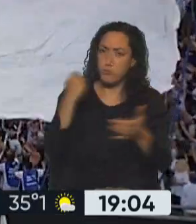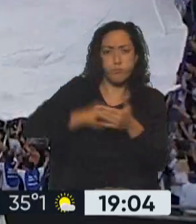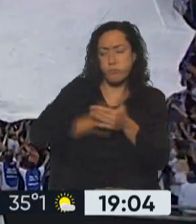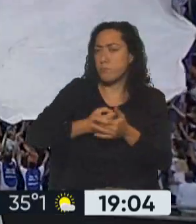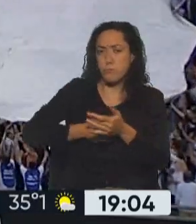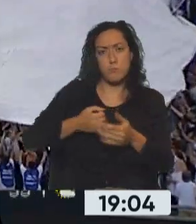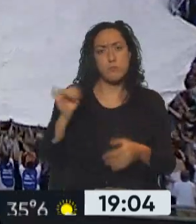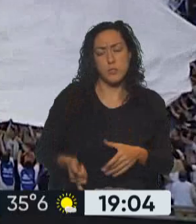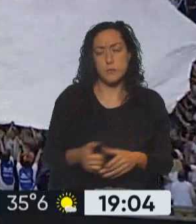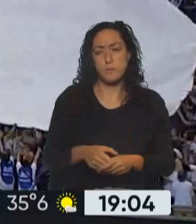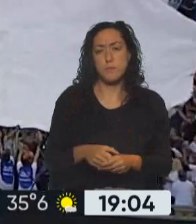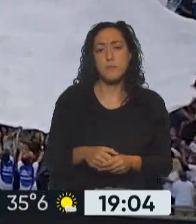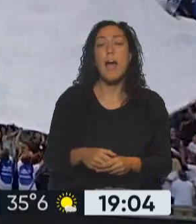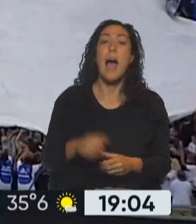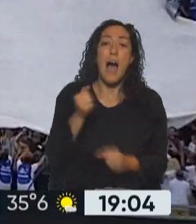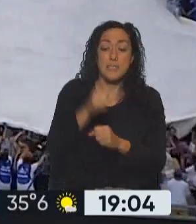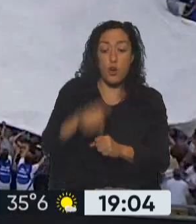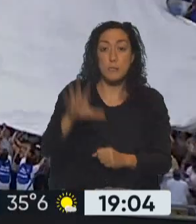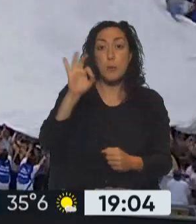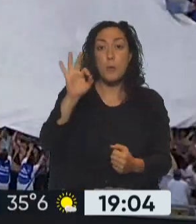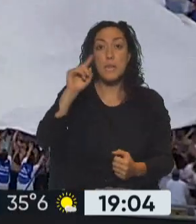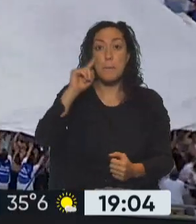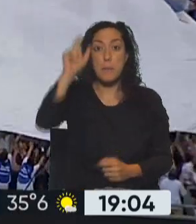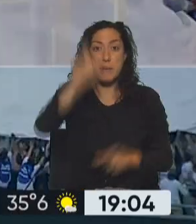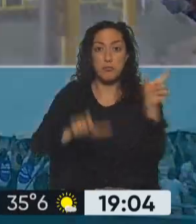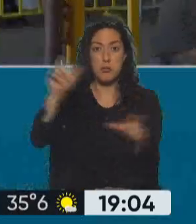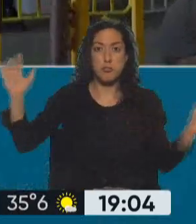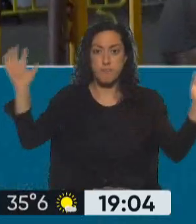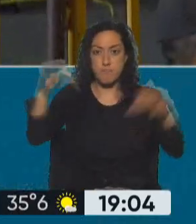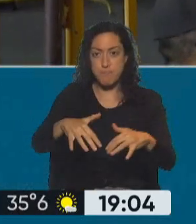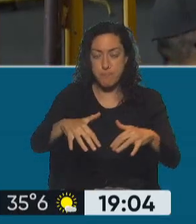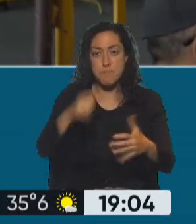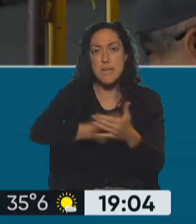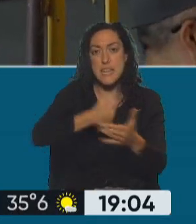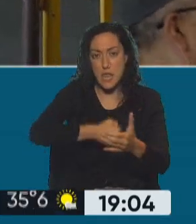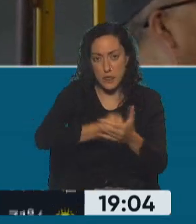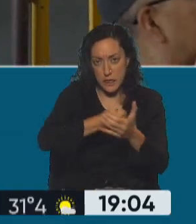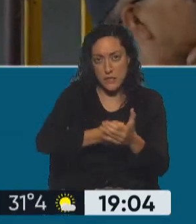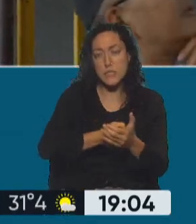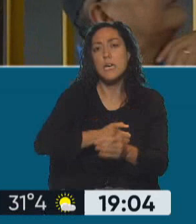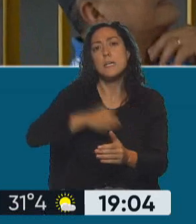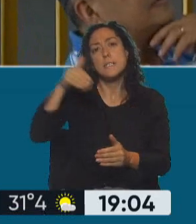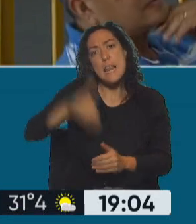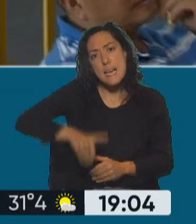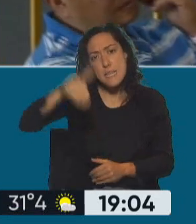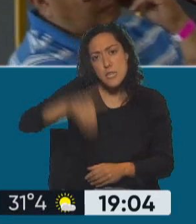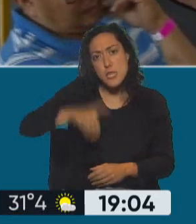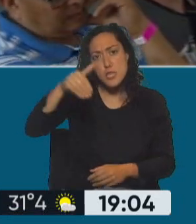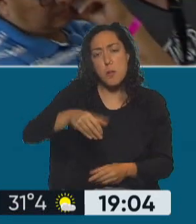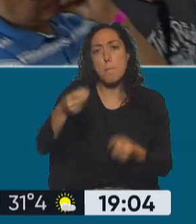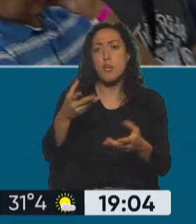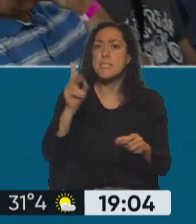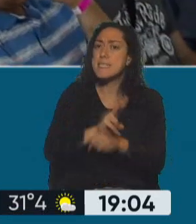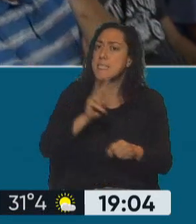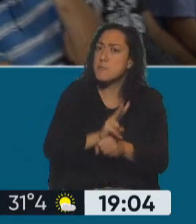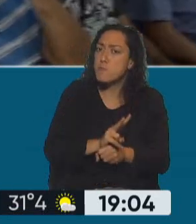50.000 militantes que hay hasta el momento colmando el Estadio Armando Maradona ha sido lento porque hay un fuerte operativo de